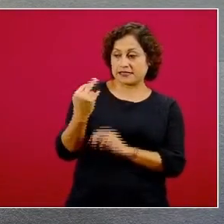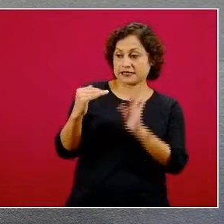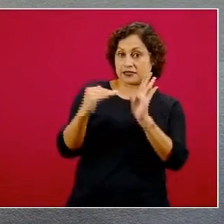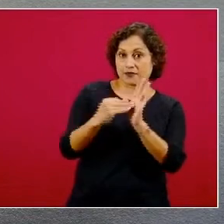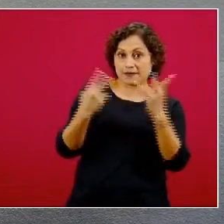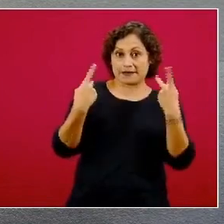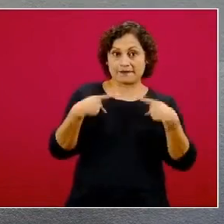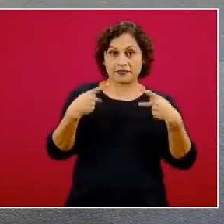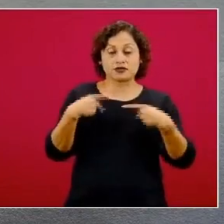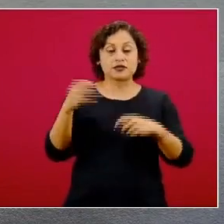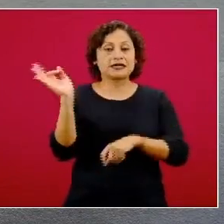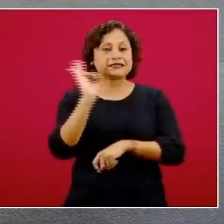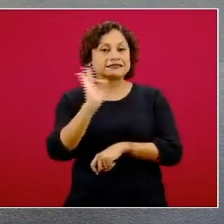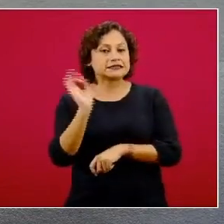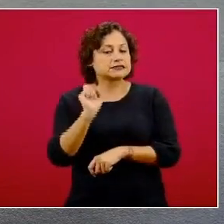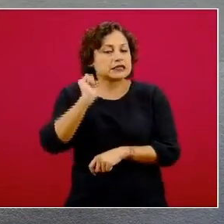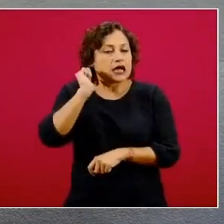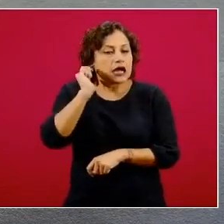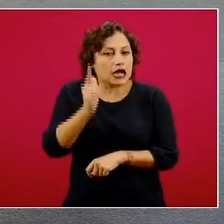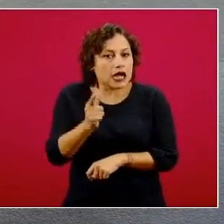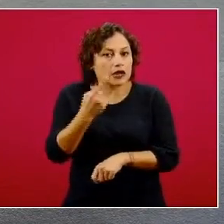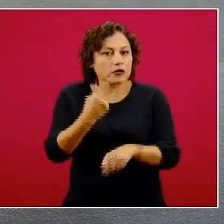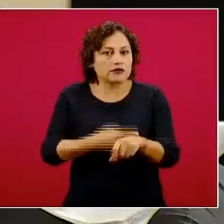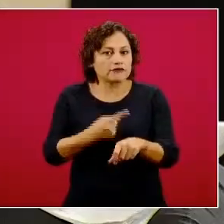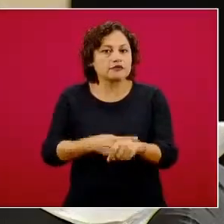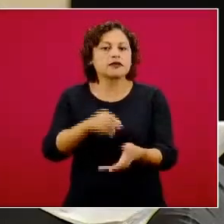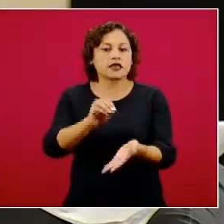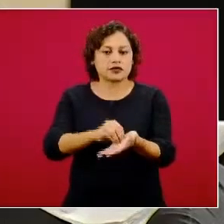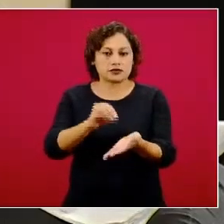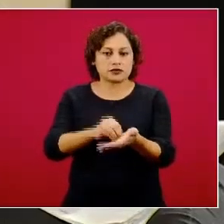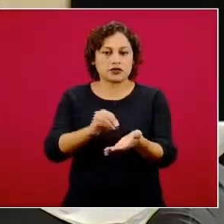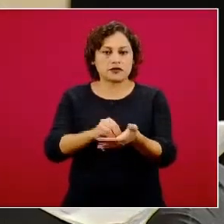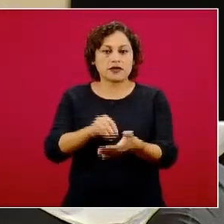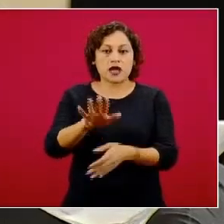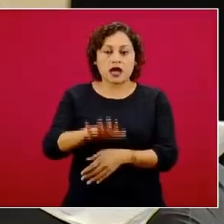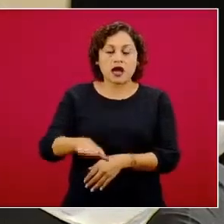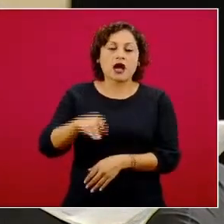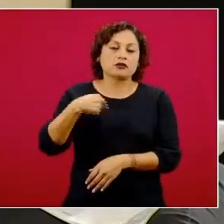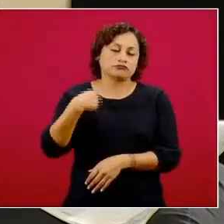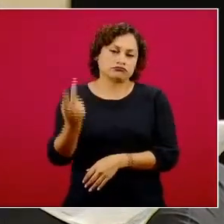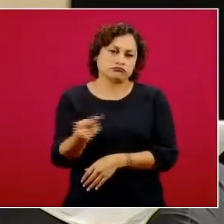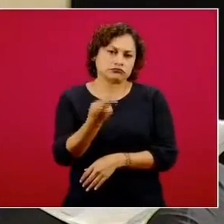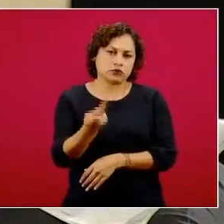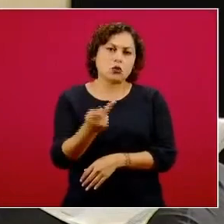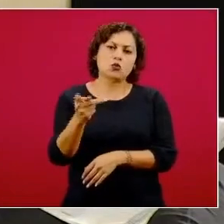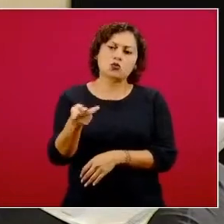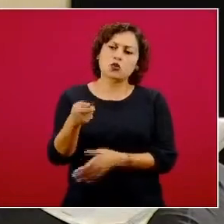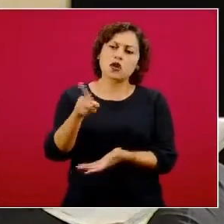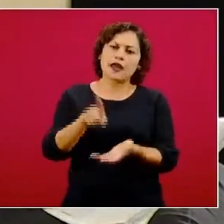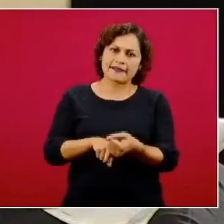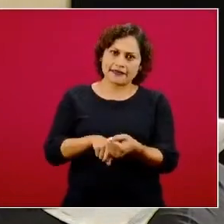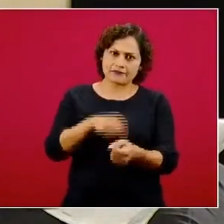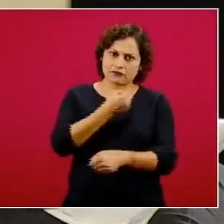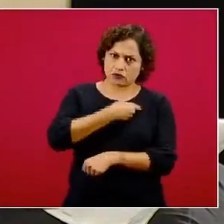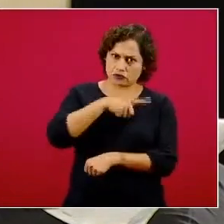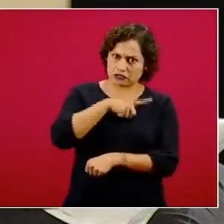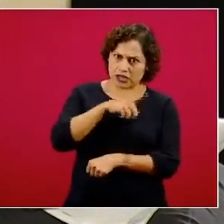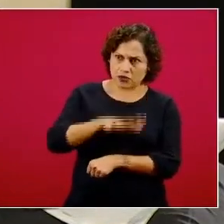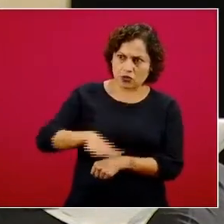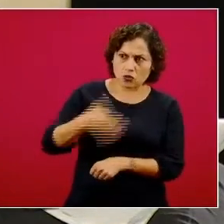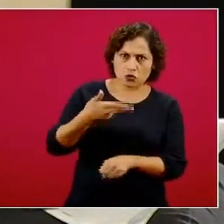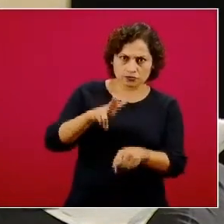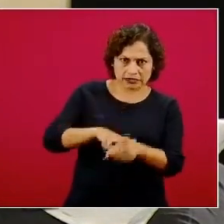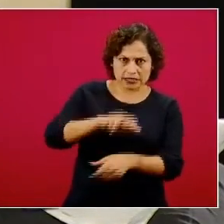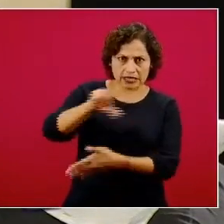importantes. Si el Sistema Nacional Público de Salud tiene la capacidad para rehabilitarlos y en dónde